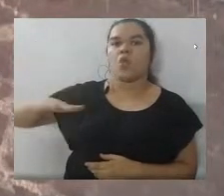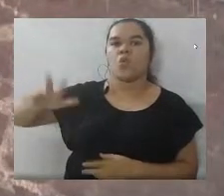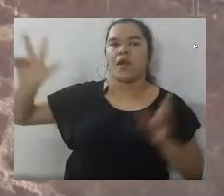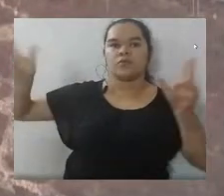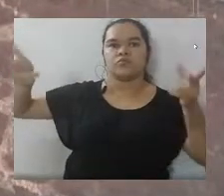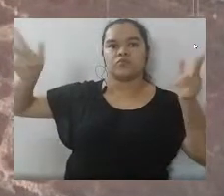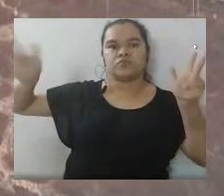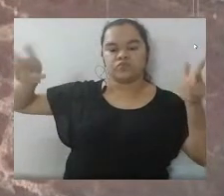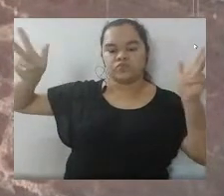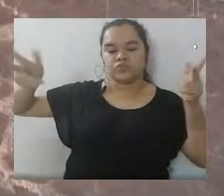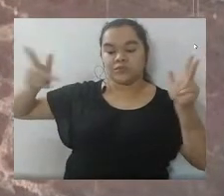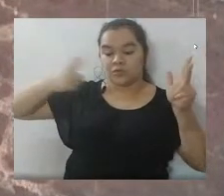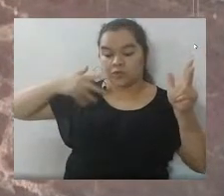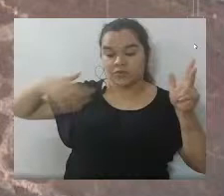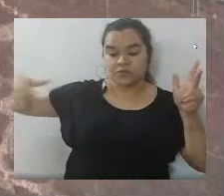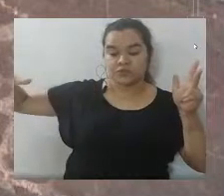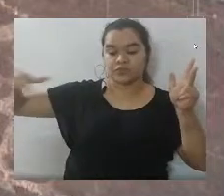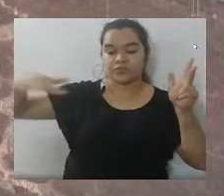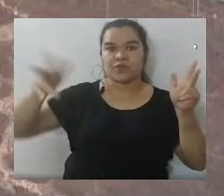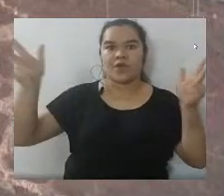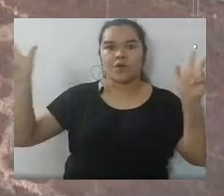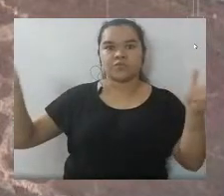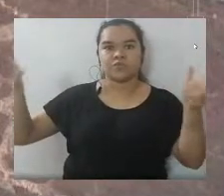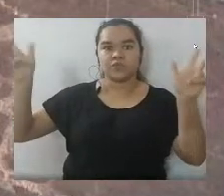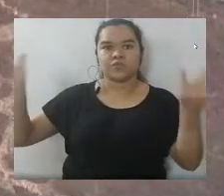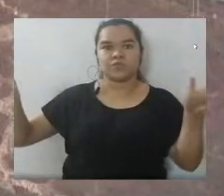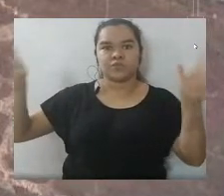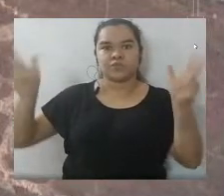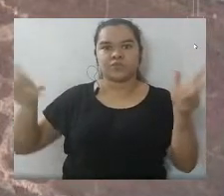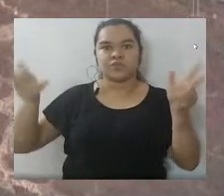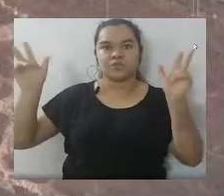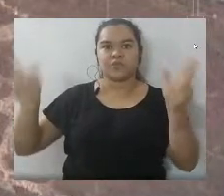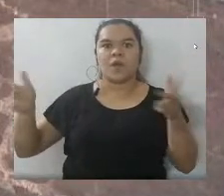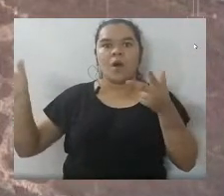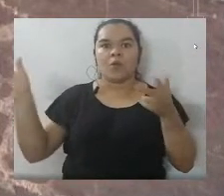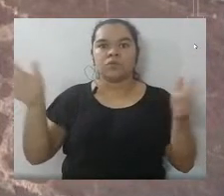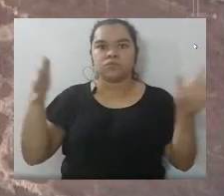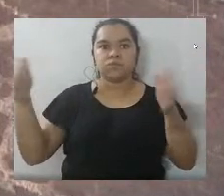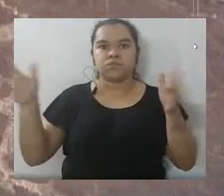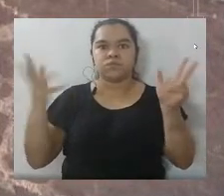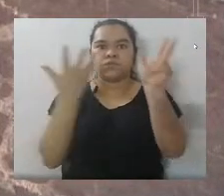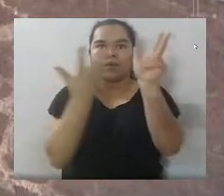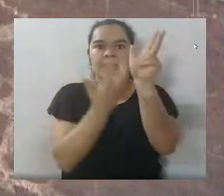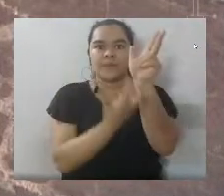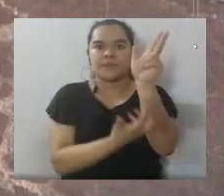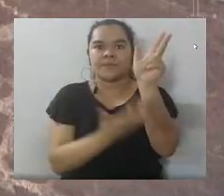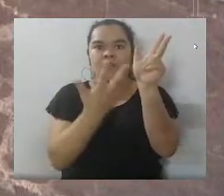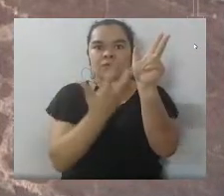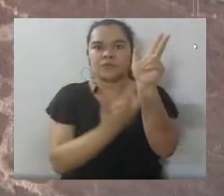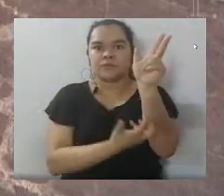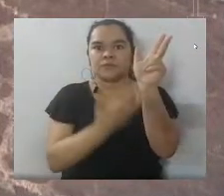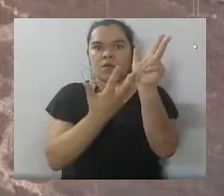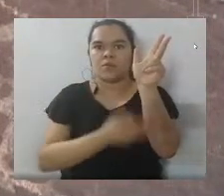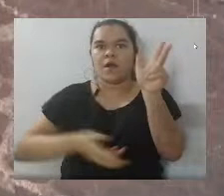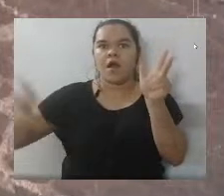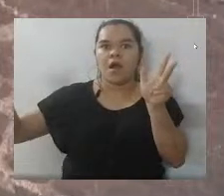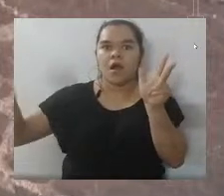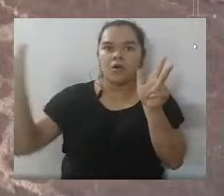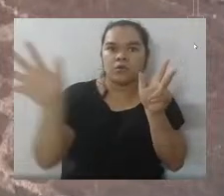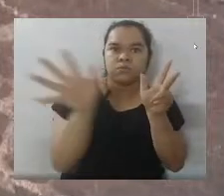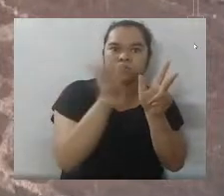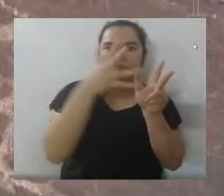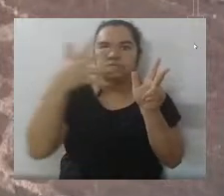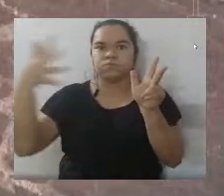la cual todo esto que ustedes ven acá son molinos de viento que permiten transformar la